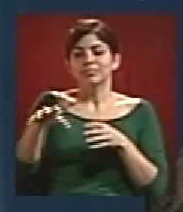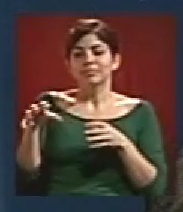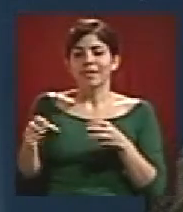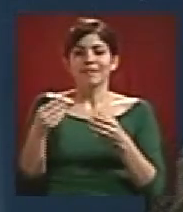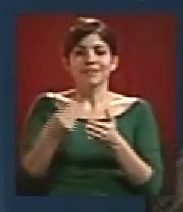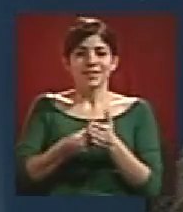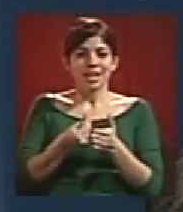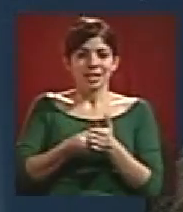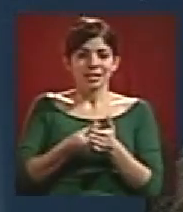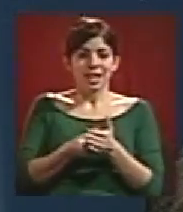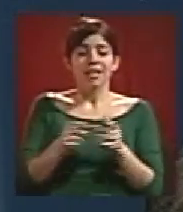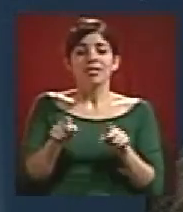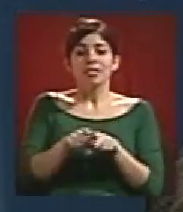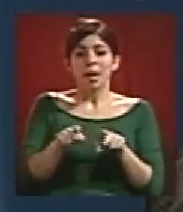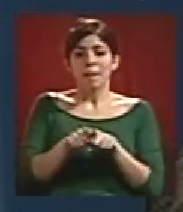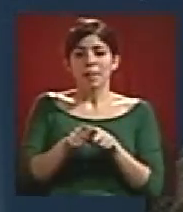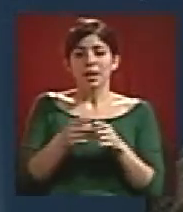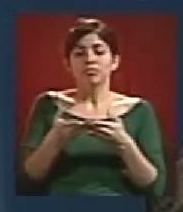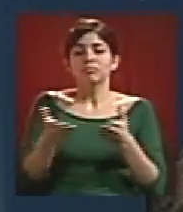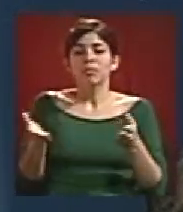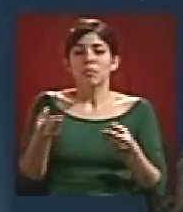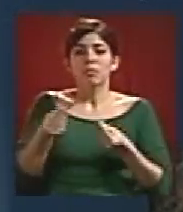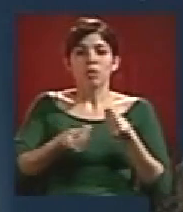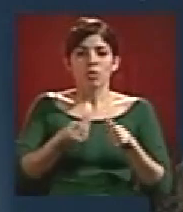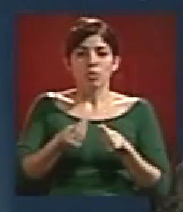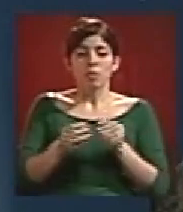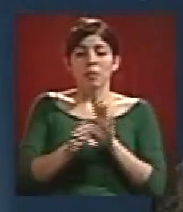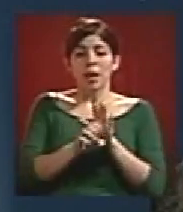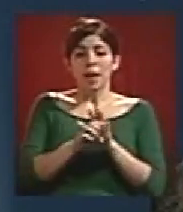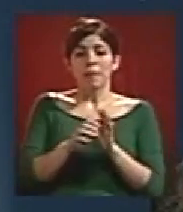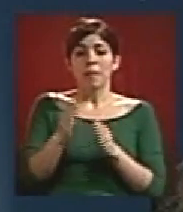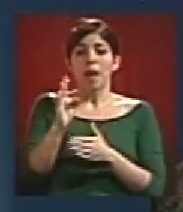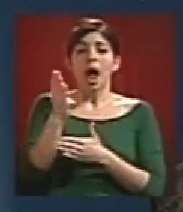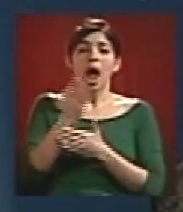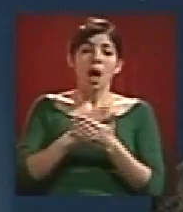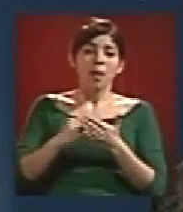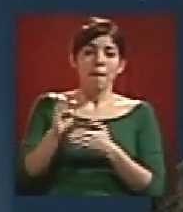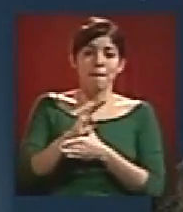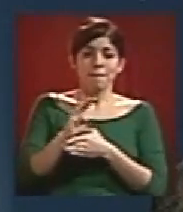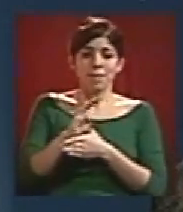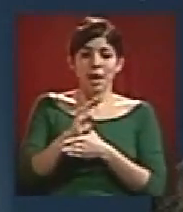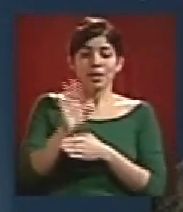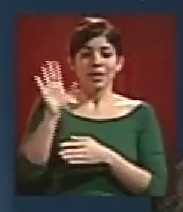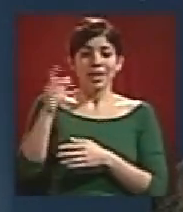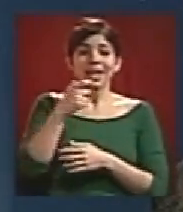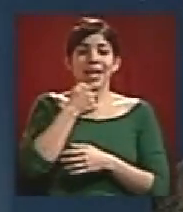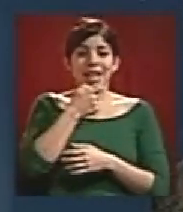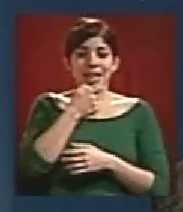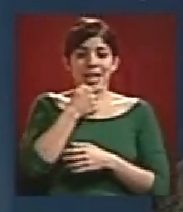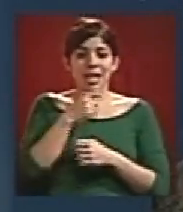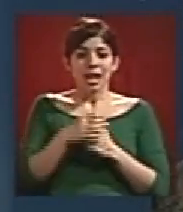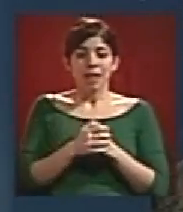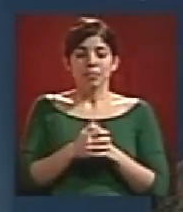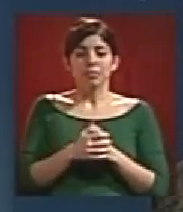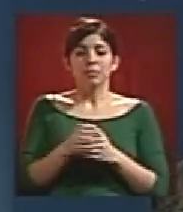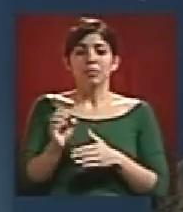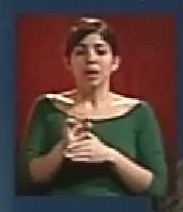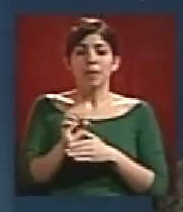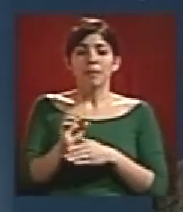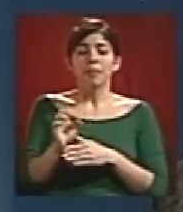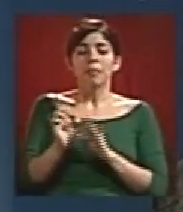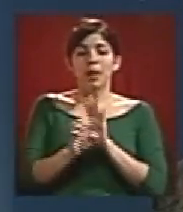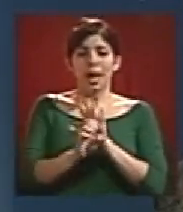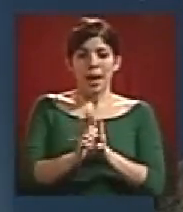con diferentes productos, ¿sabes? Y ahí tenemos el ejemplo de varios bancos, Northern Rock en Inglaterra, por ejemplo, que cayó hace unos meses por